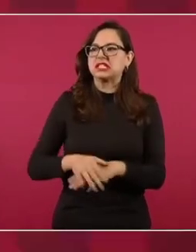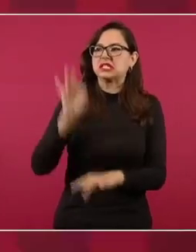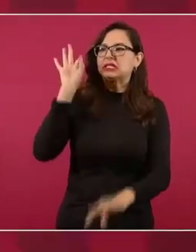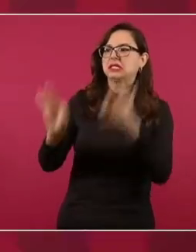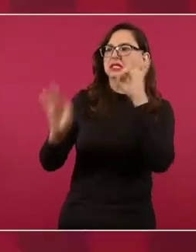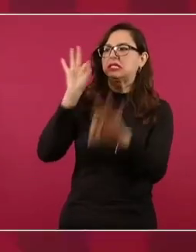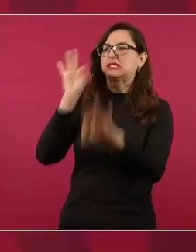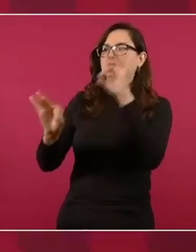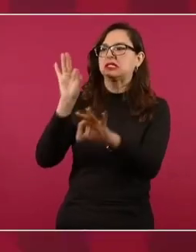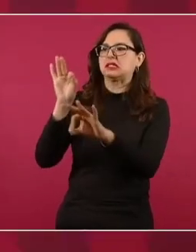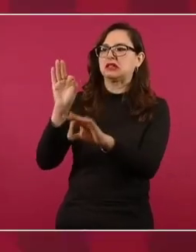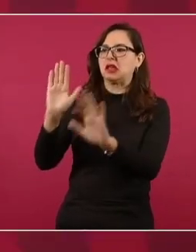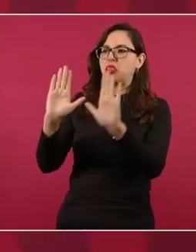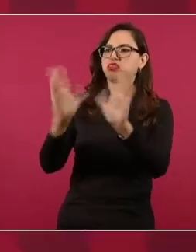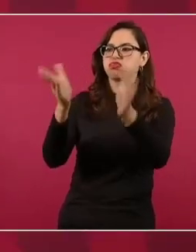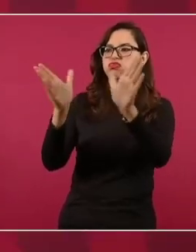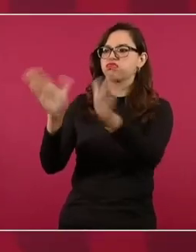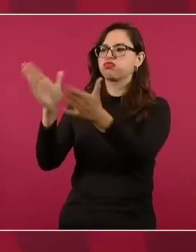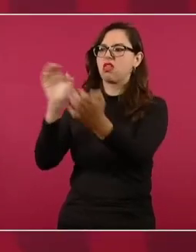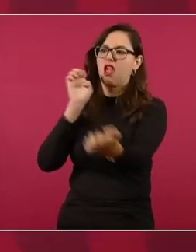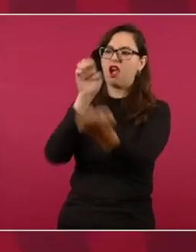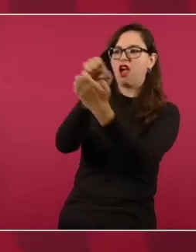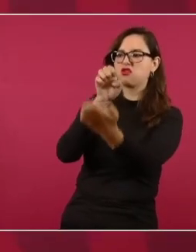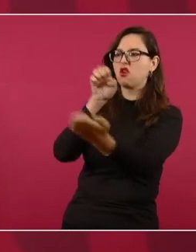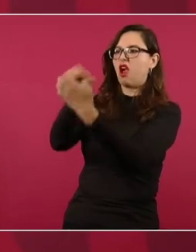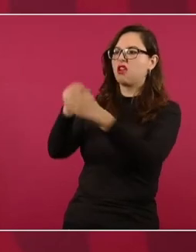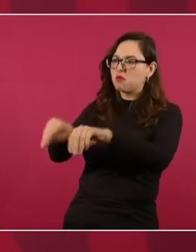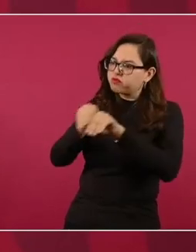que comprando o alquilando